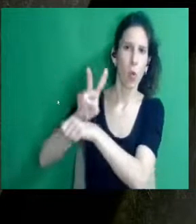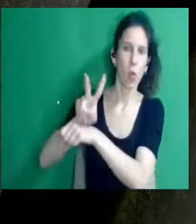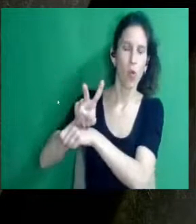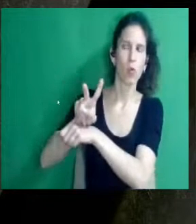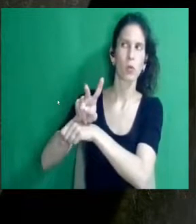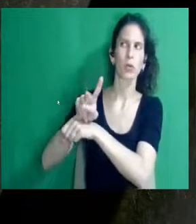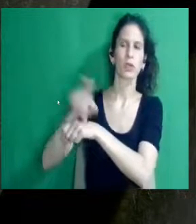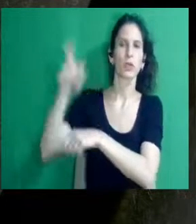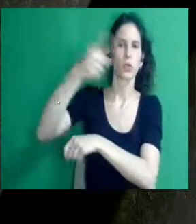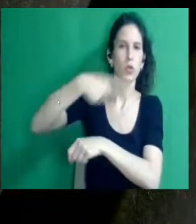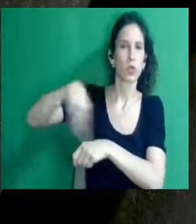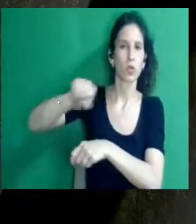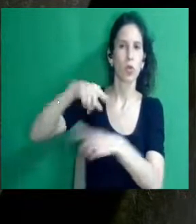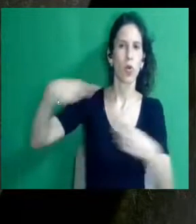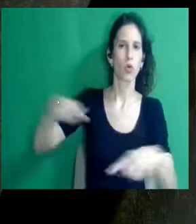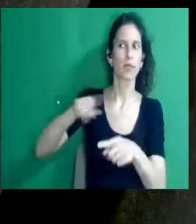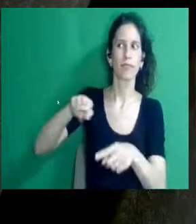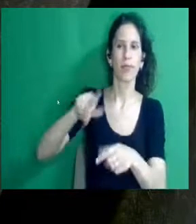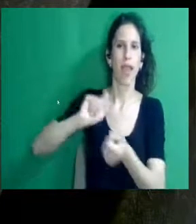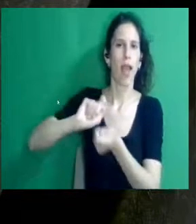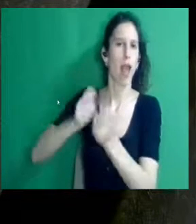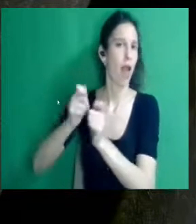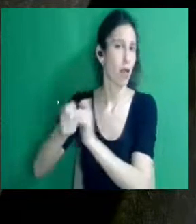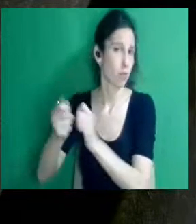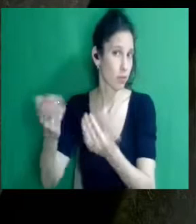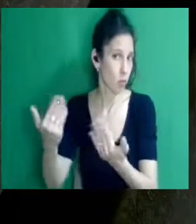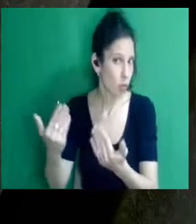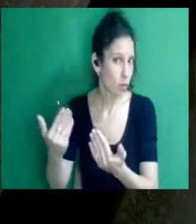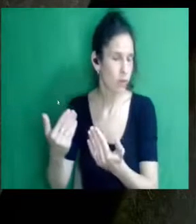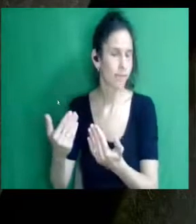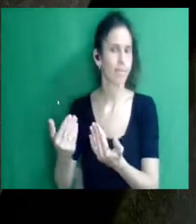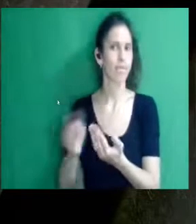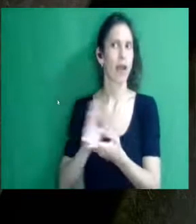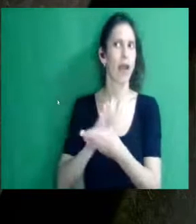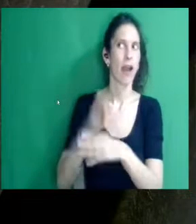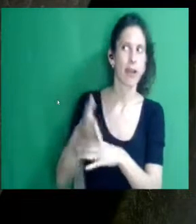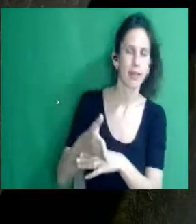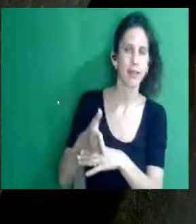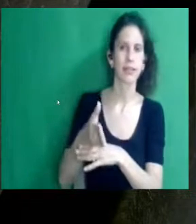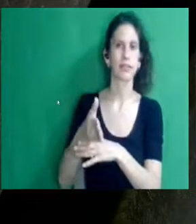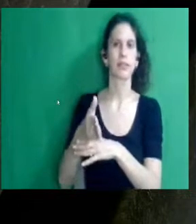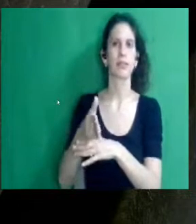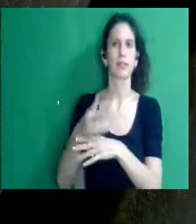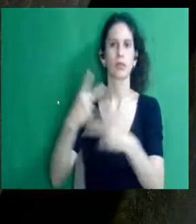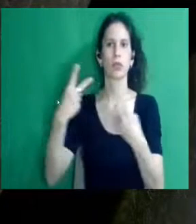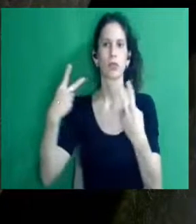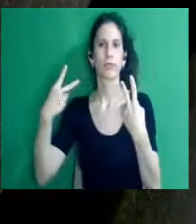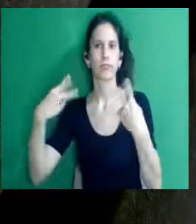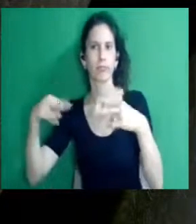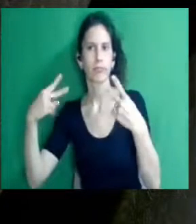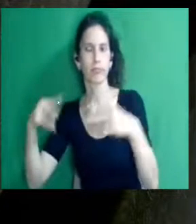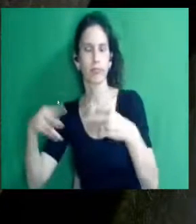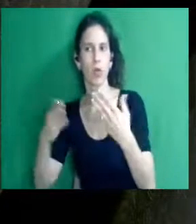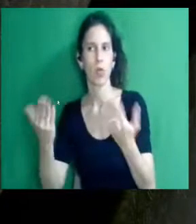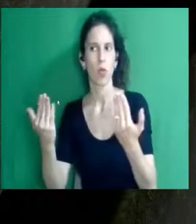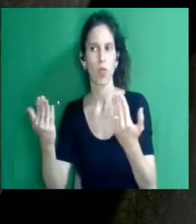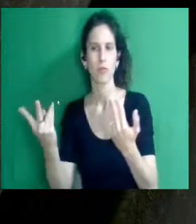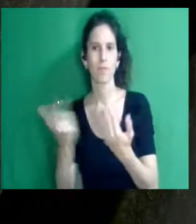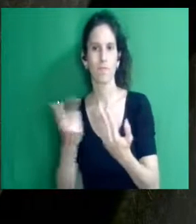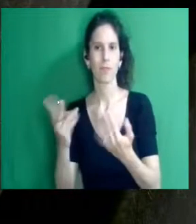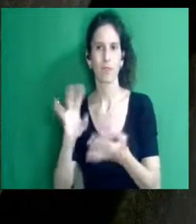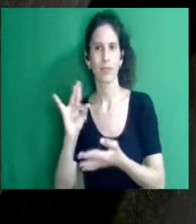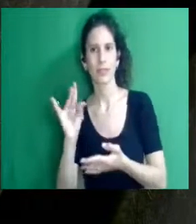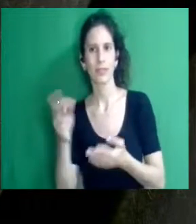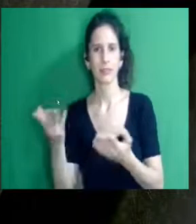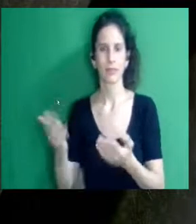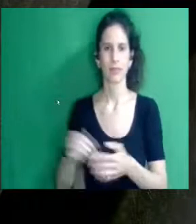cómo hacemos que sea accesible y lo podamos recorrer. Y después cuando entramos vimos que bueno, también había soluciones para personas